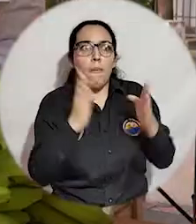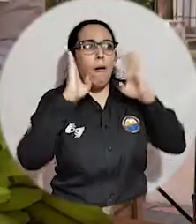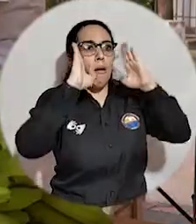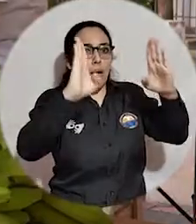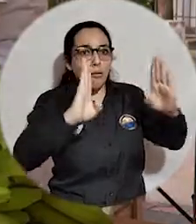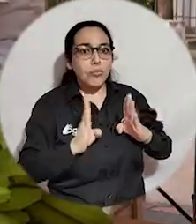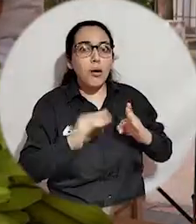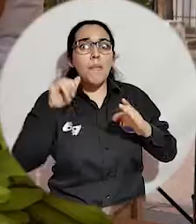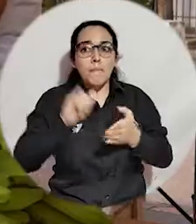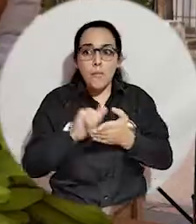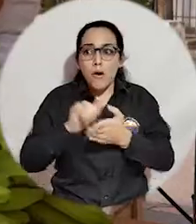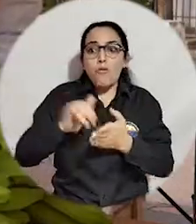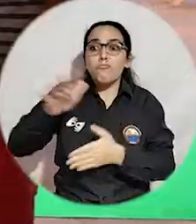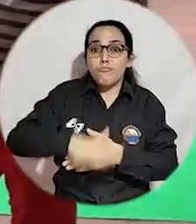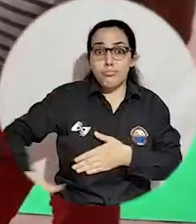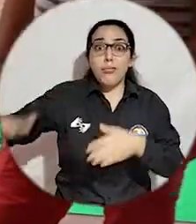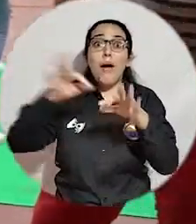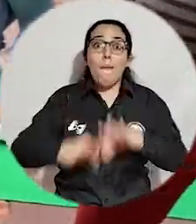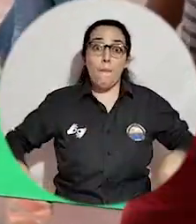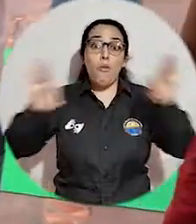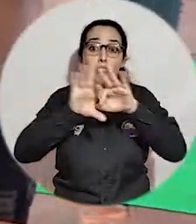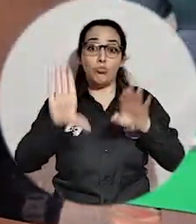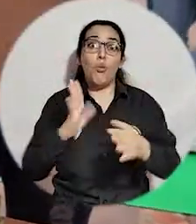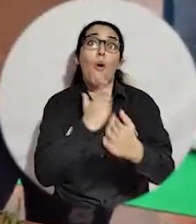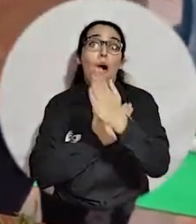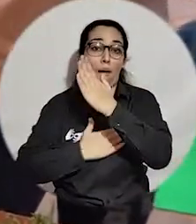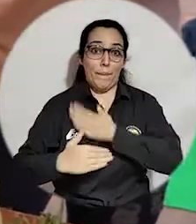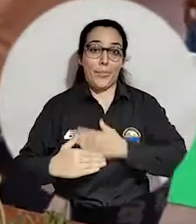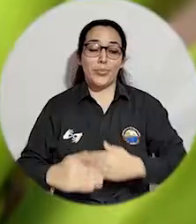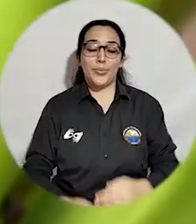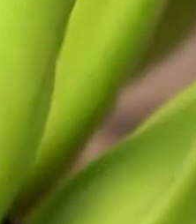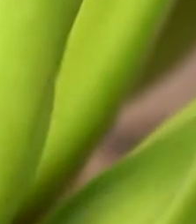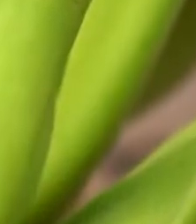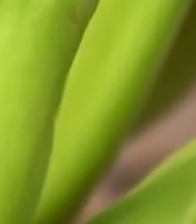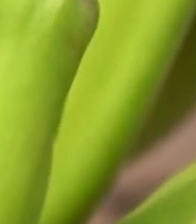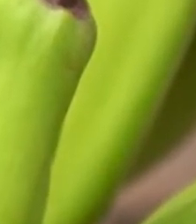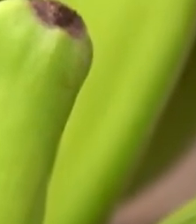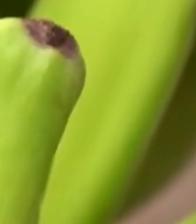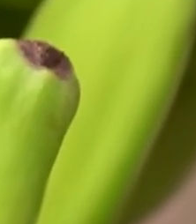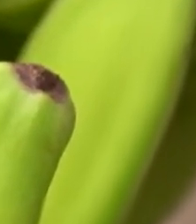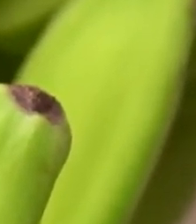en cuenta a este sector importante como es el campesino.